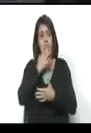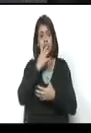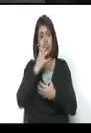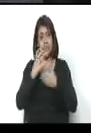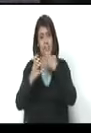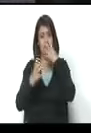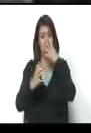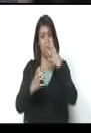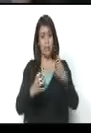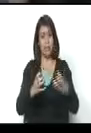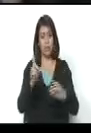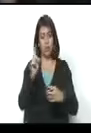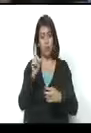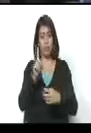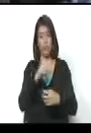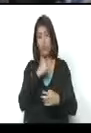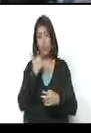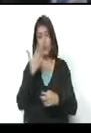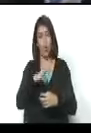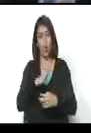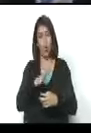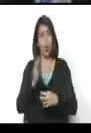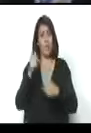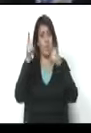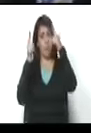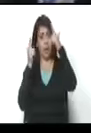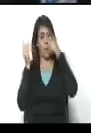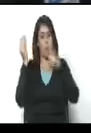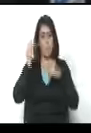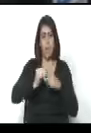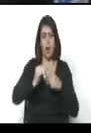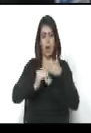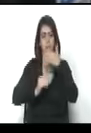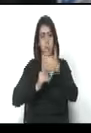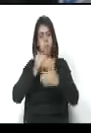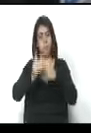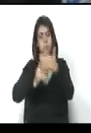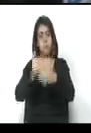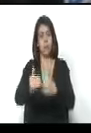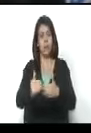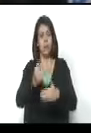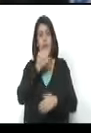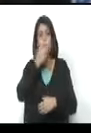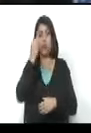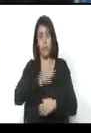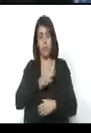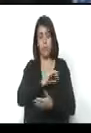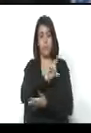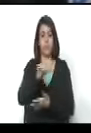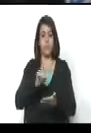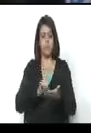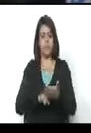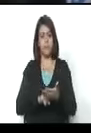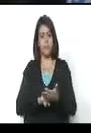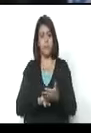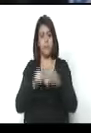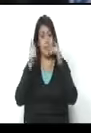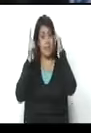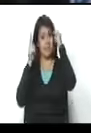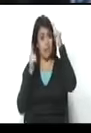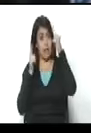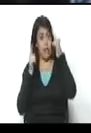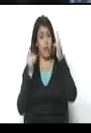de que Chávez no murió se multiplicó. Es una verdad absoluta. Chávez se